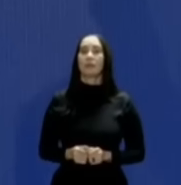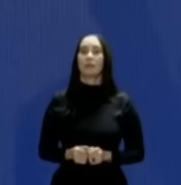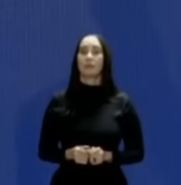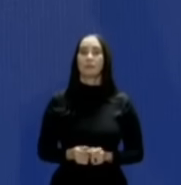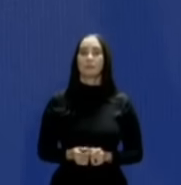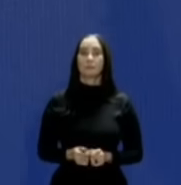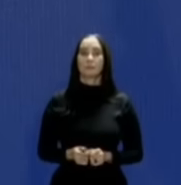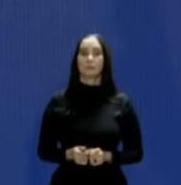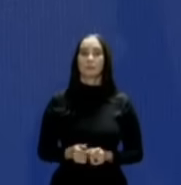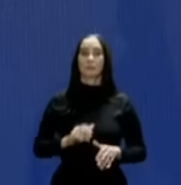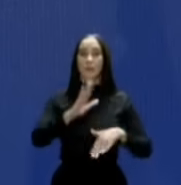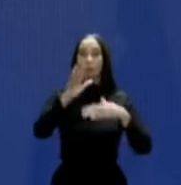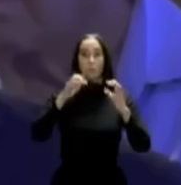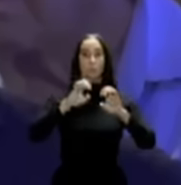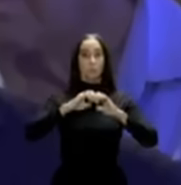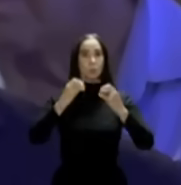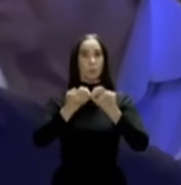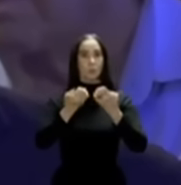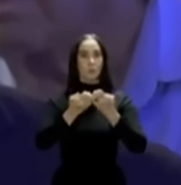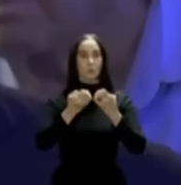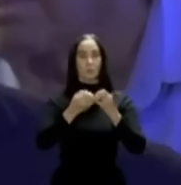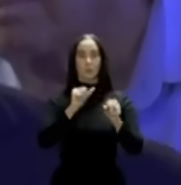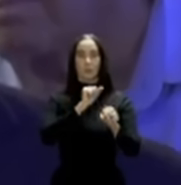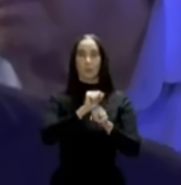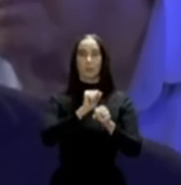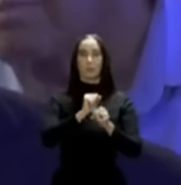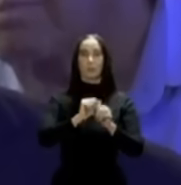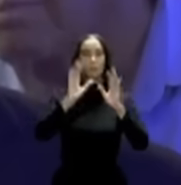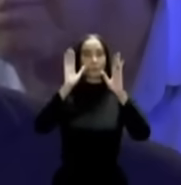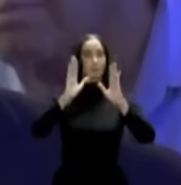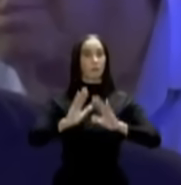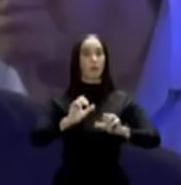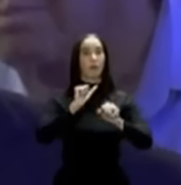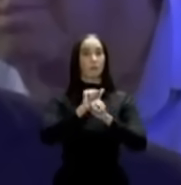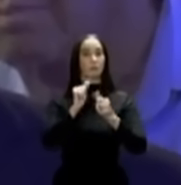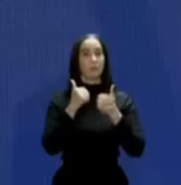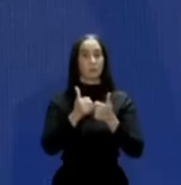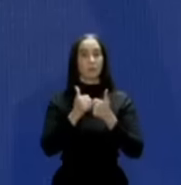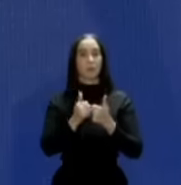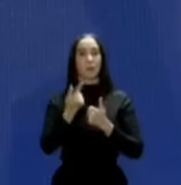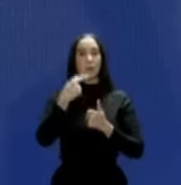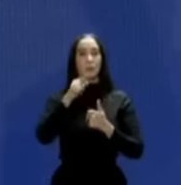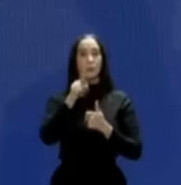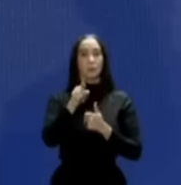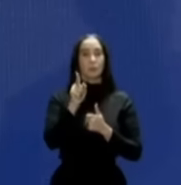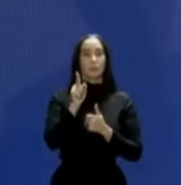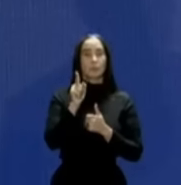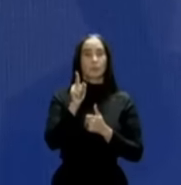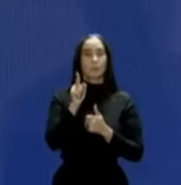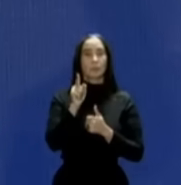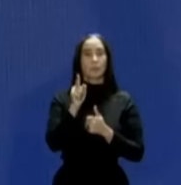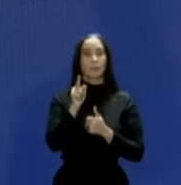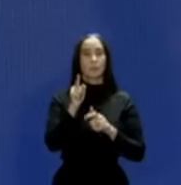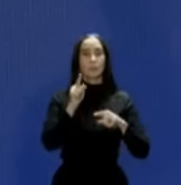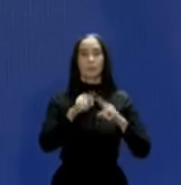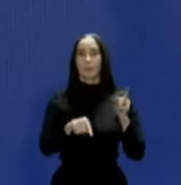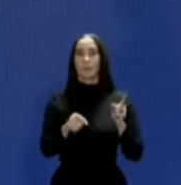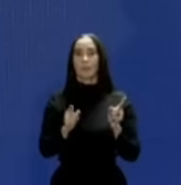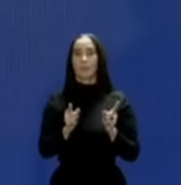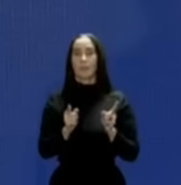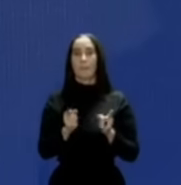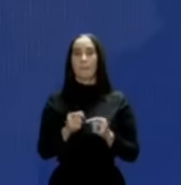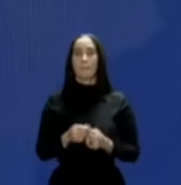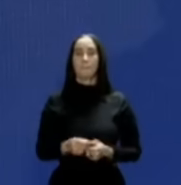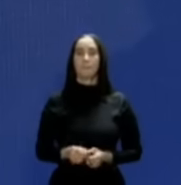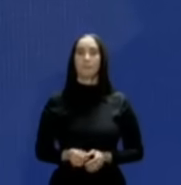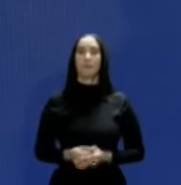Hay todo ese equipo diplomático ha hecho una extraordinaria labor. Ahora, tú no puedes tampoco,